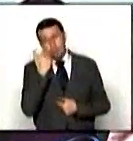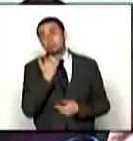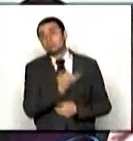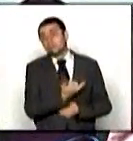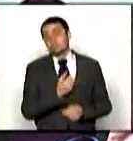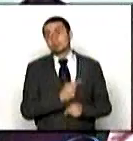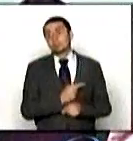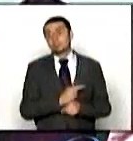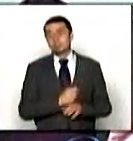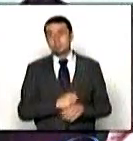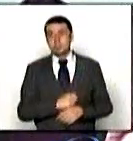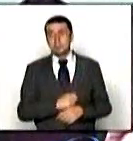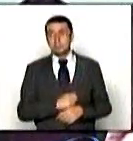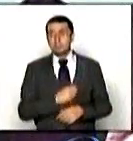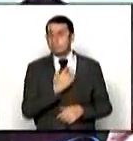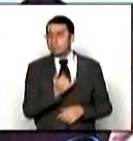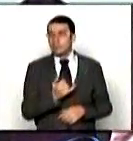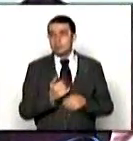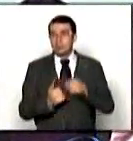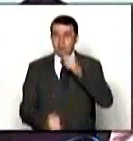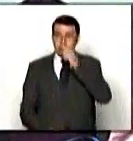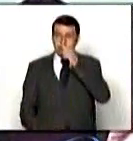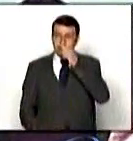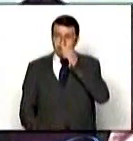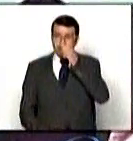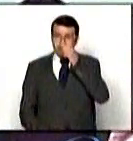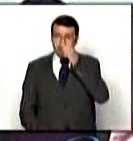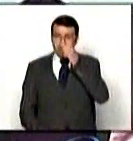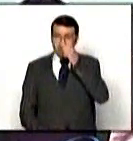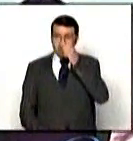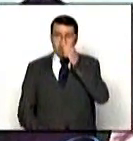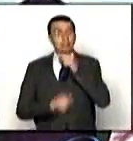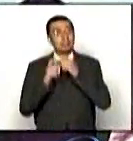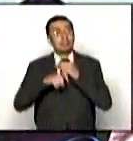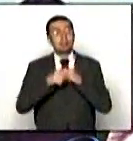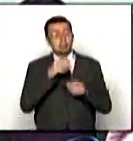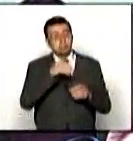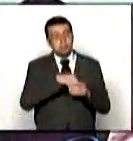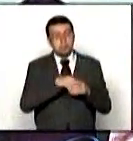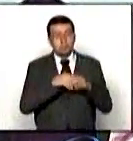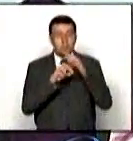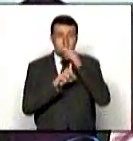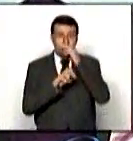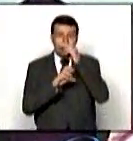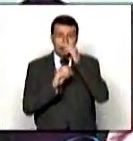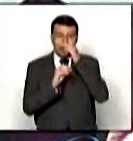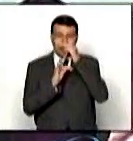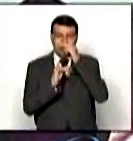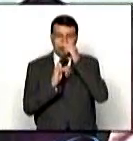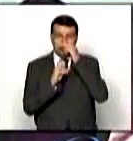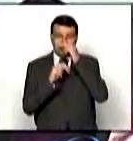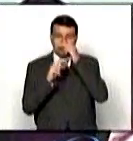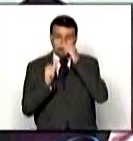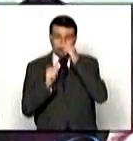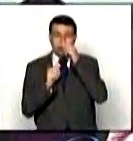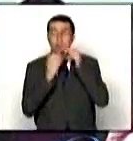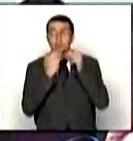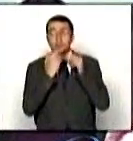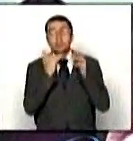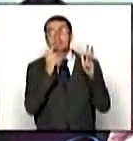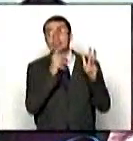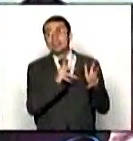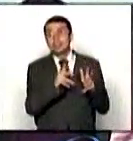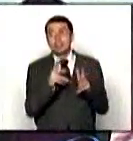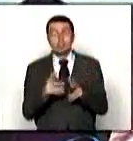desayuno ideal es un desayuno que siempre tenga incluida algo de proteína. A los niños desde pequeños hay que enseñarles que el desayuno hay que darles un poco, ya